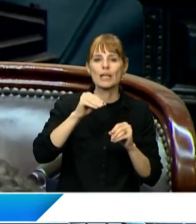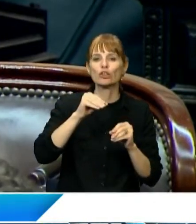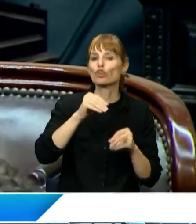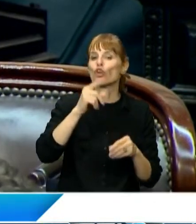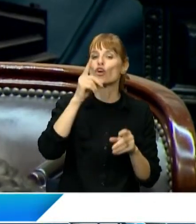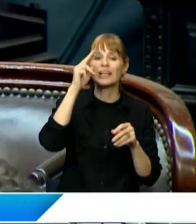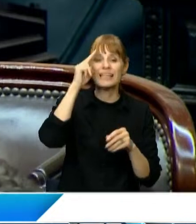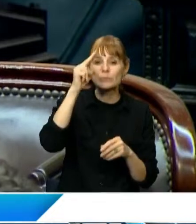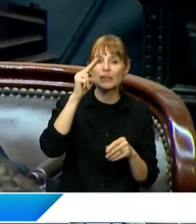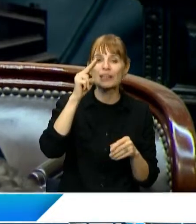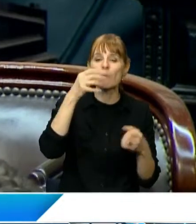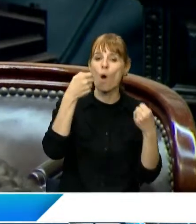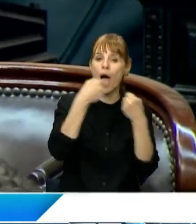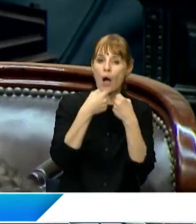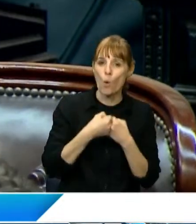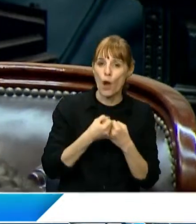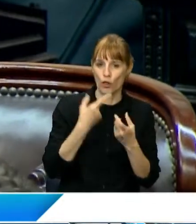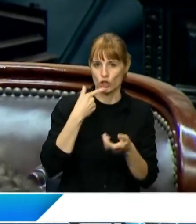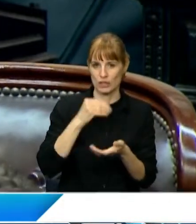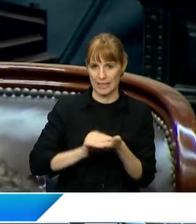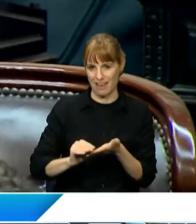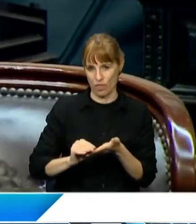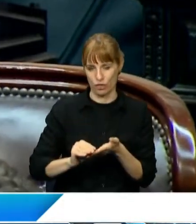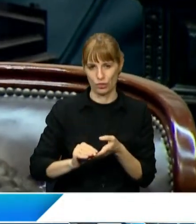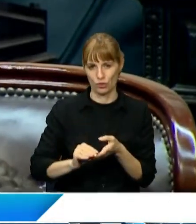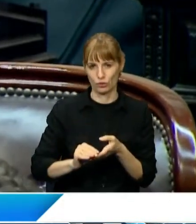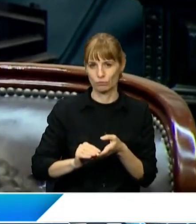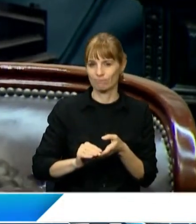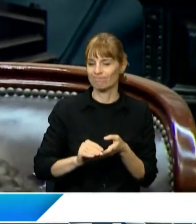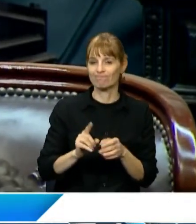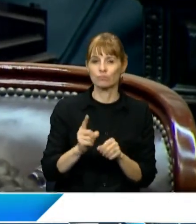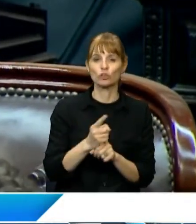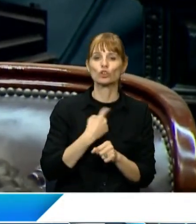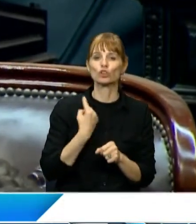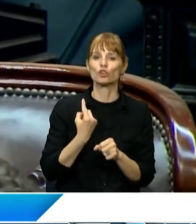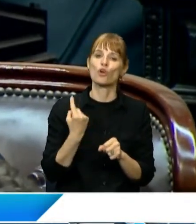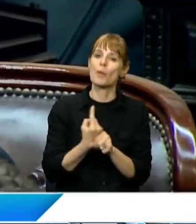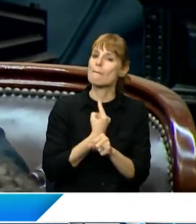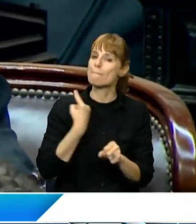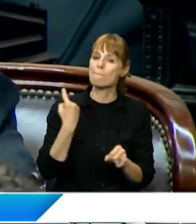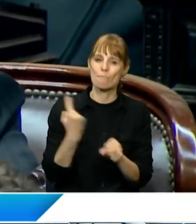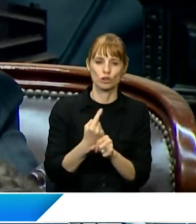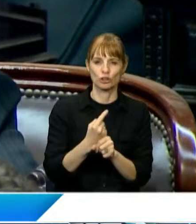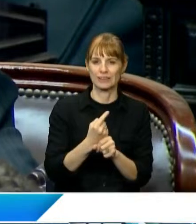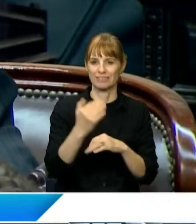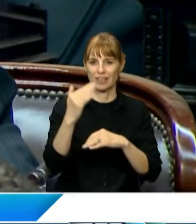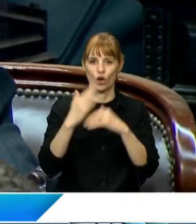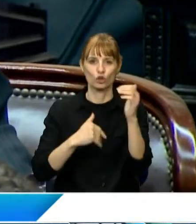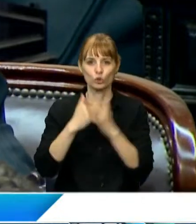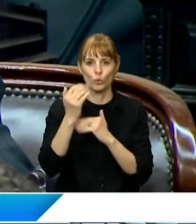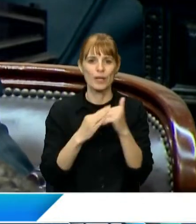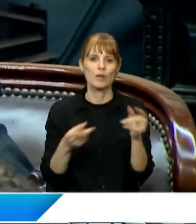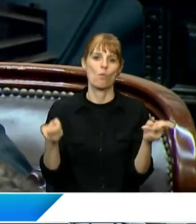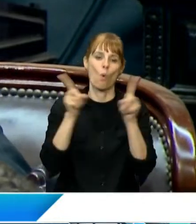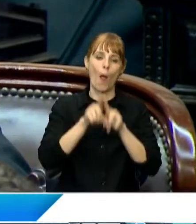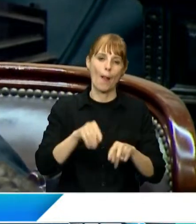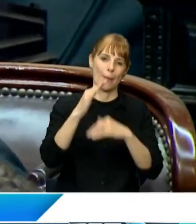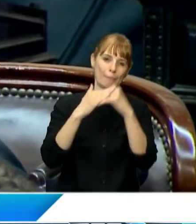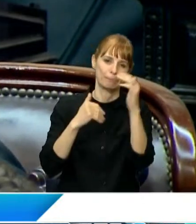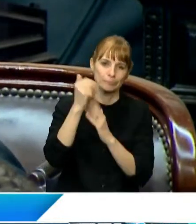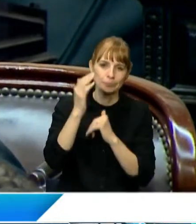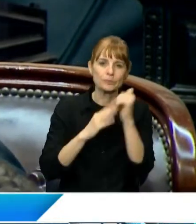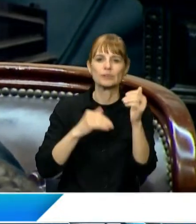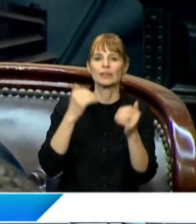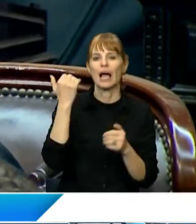acuerdos arribados en el Senado. Resulta imposible reconstruir la Argentina si no respetamos